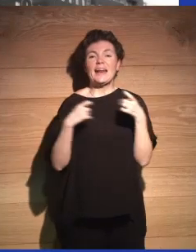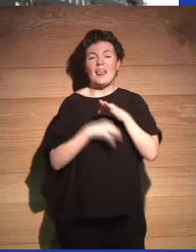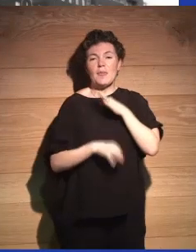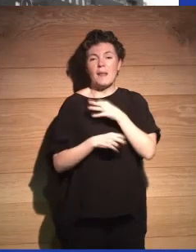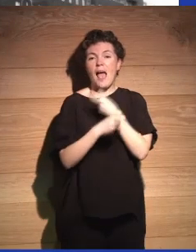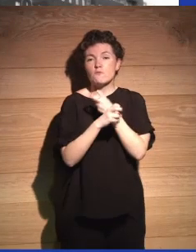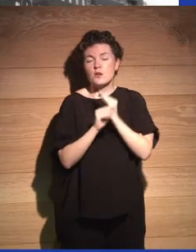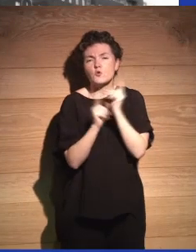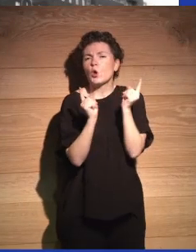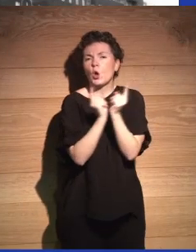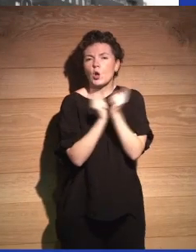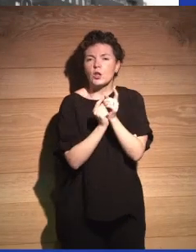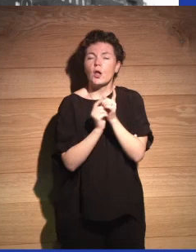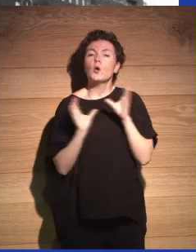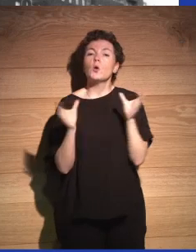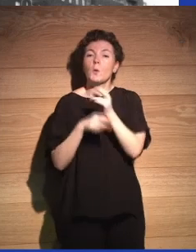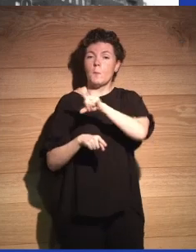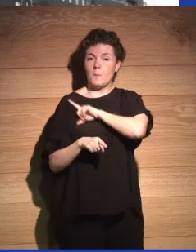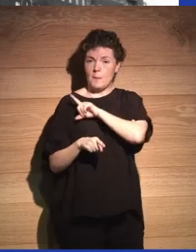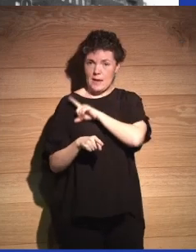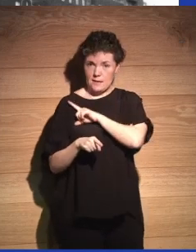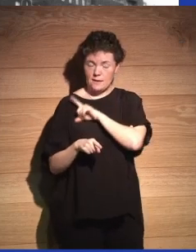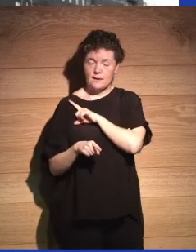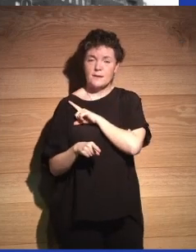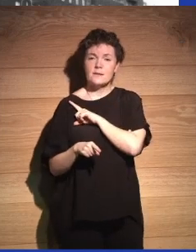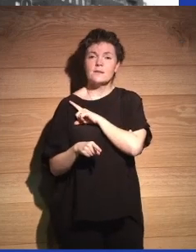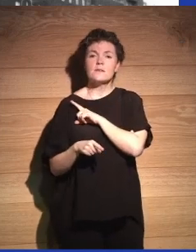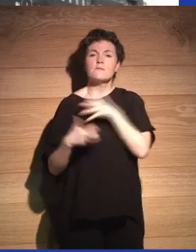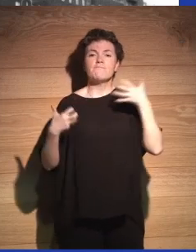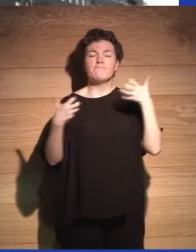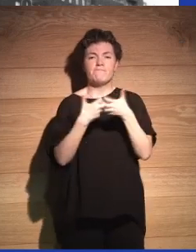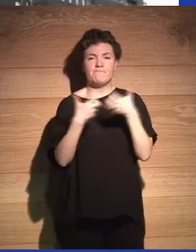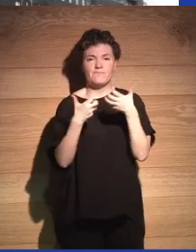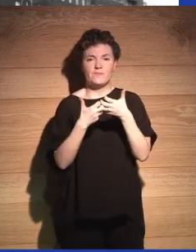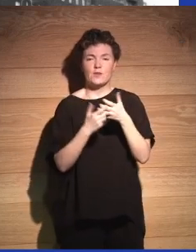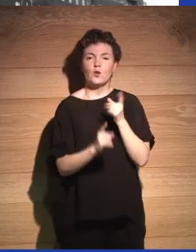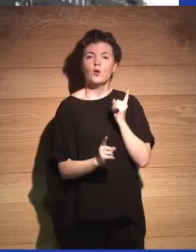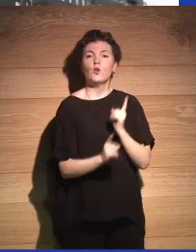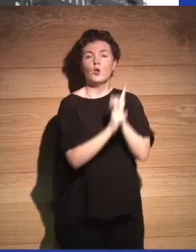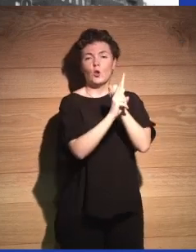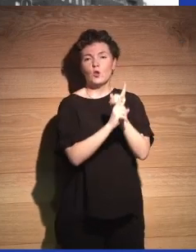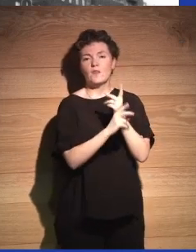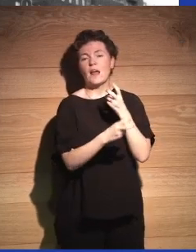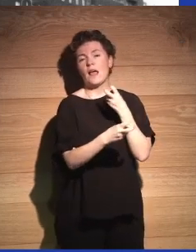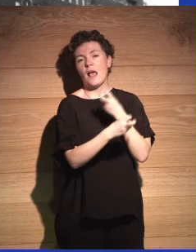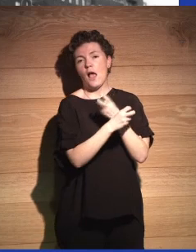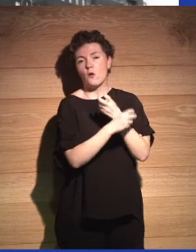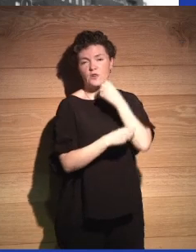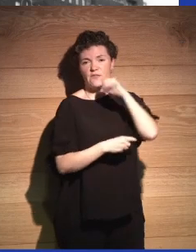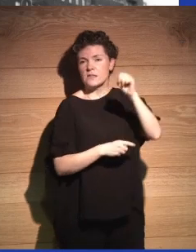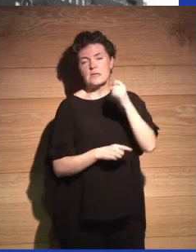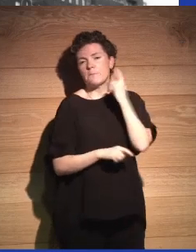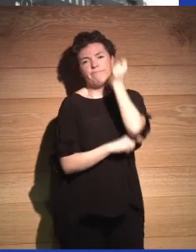la que tropas paramilitares comunistas y socialdemócratas se enfrentaron al régimen austrofascista con poco éxito.